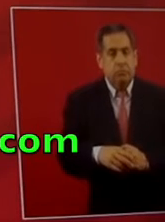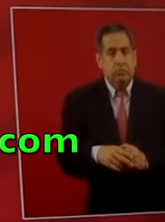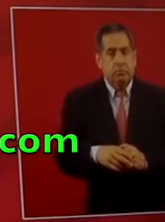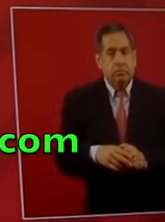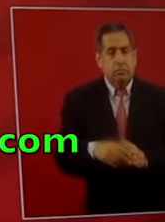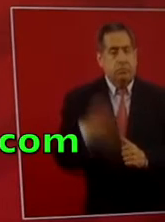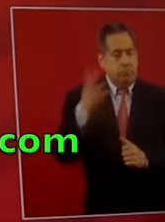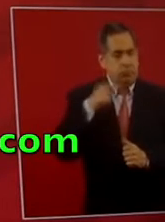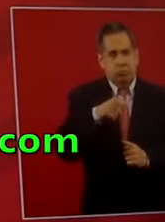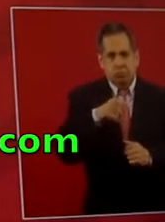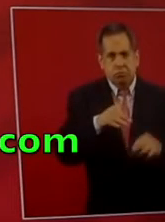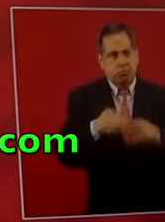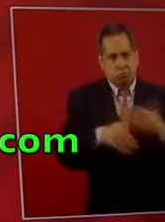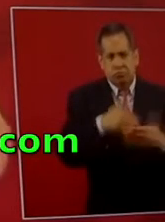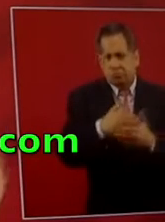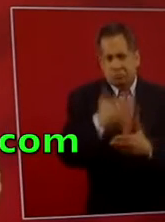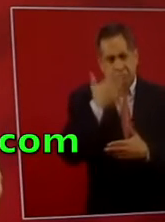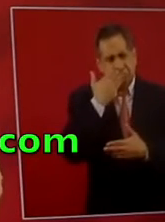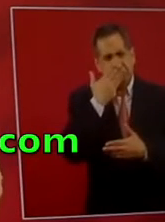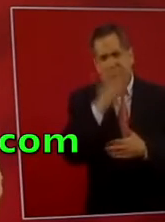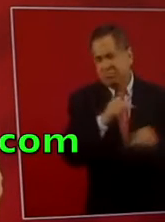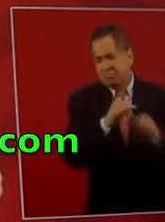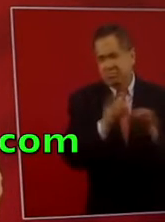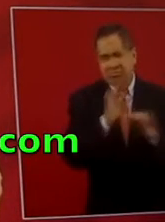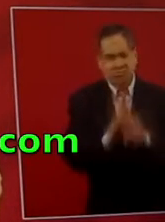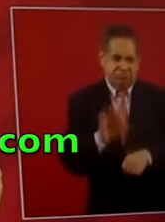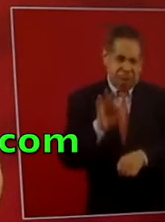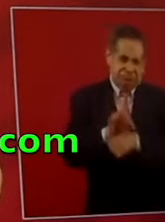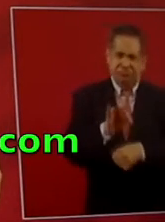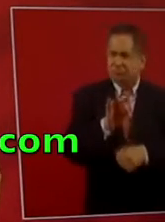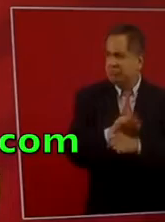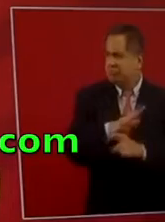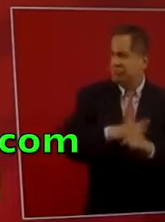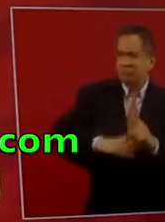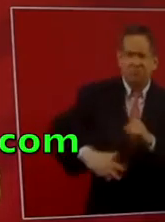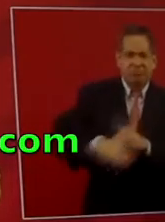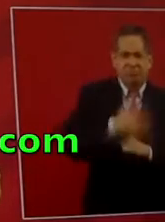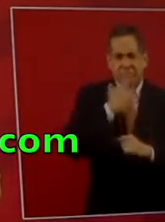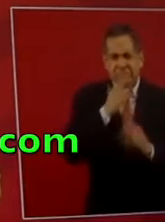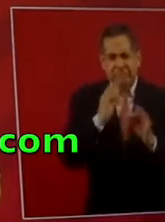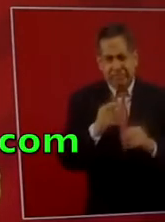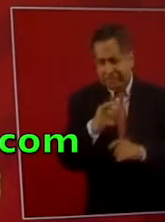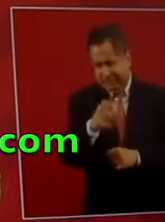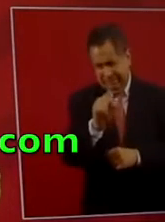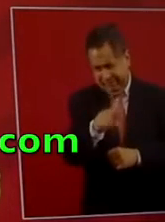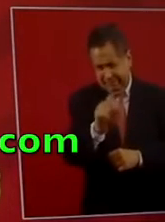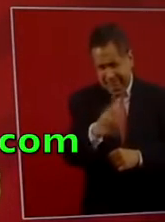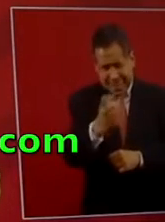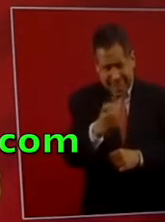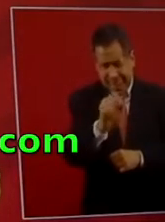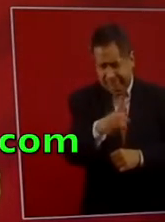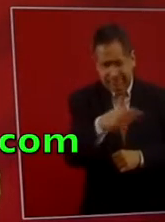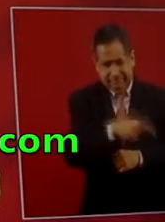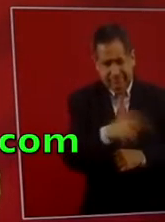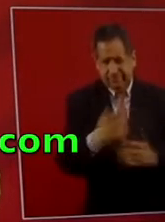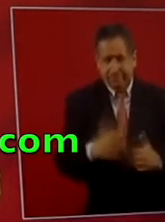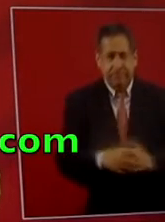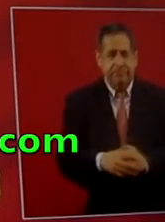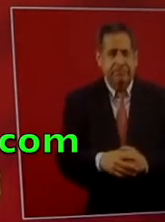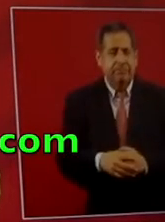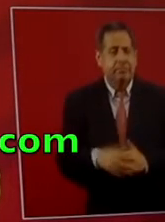Licenciado Villafuerte, considero que esto es de gran apertura socioeconómica para la región